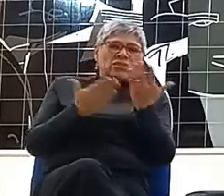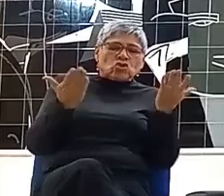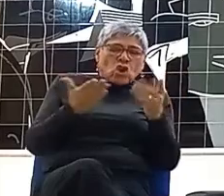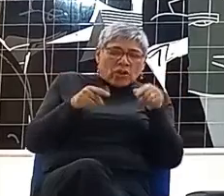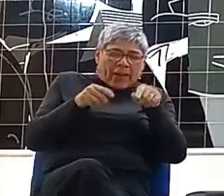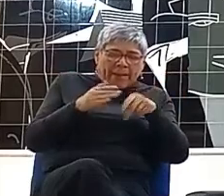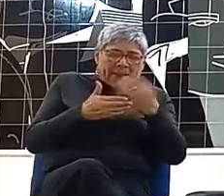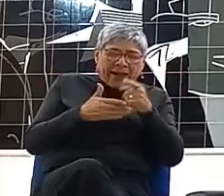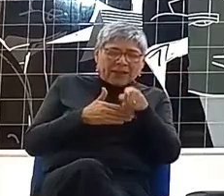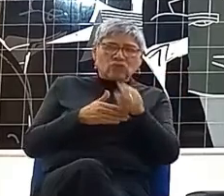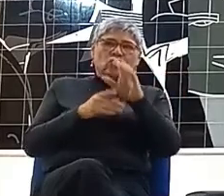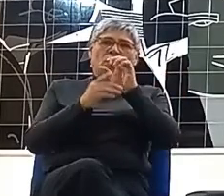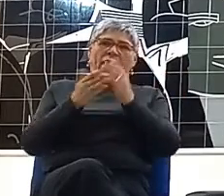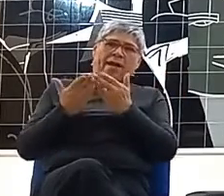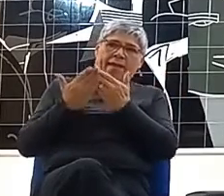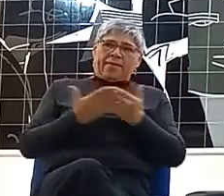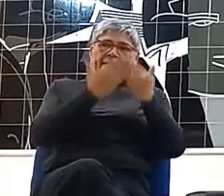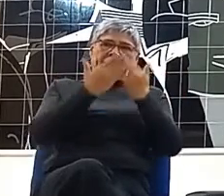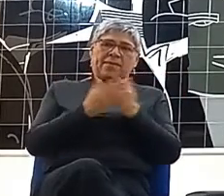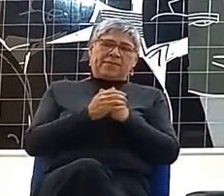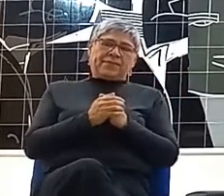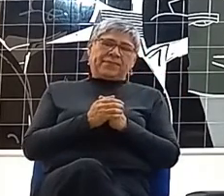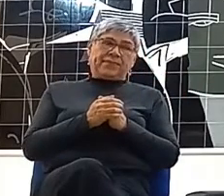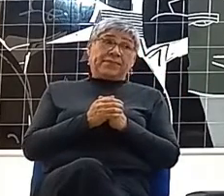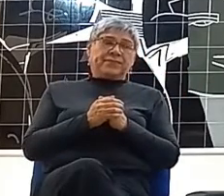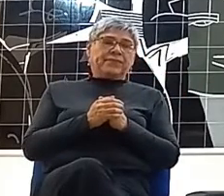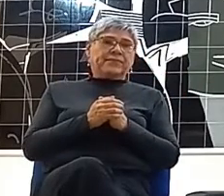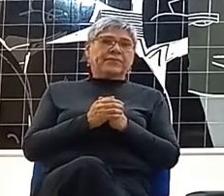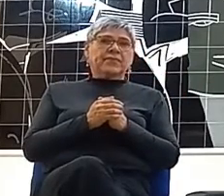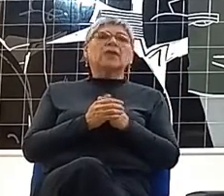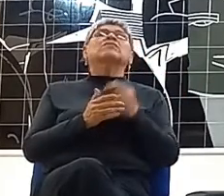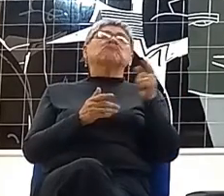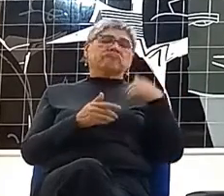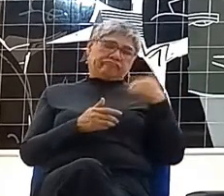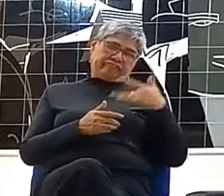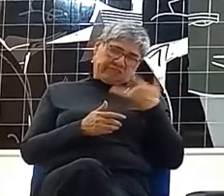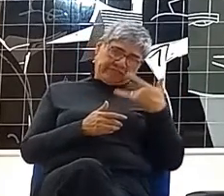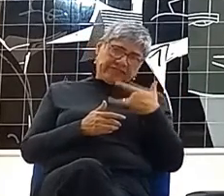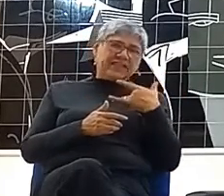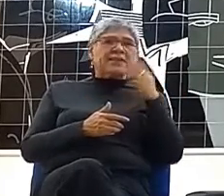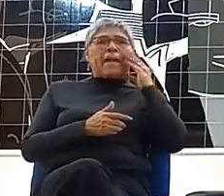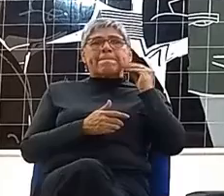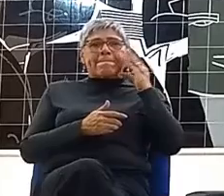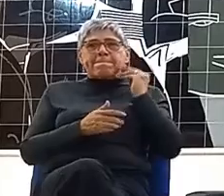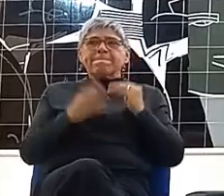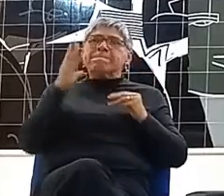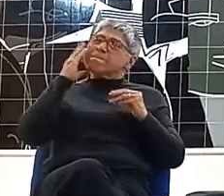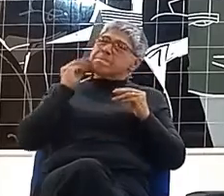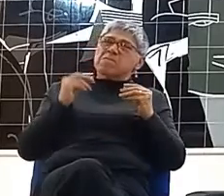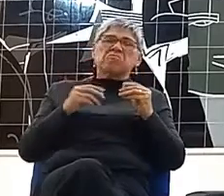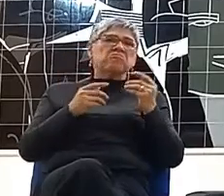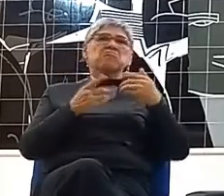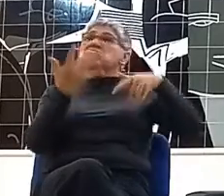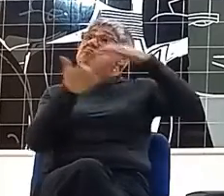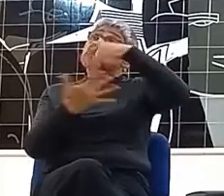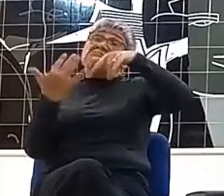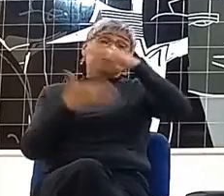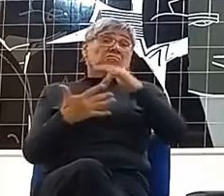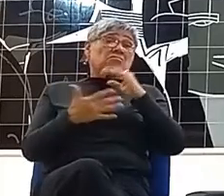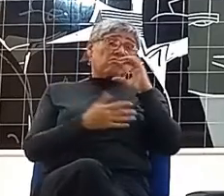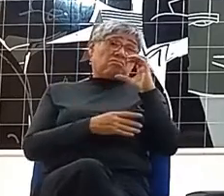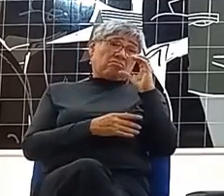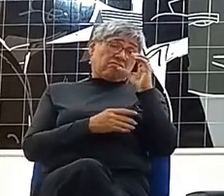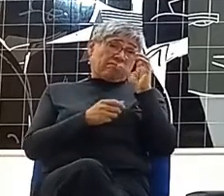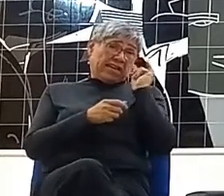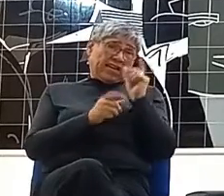de una apuesta por lo que se siente empíricamente como ciudadano, como paseante, sino que ya hay